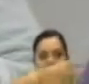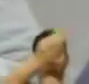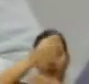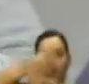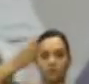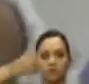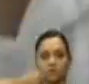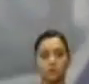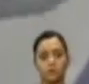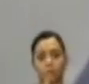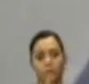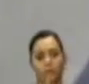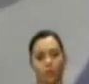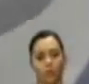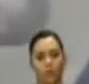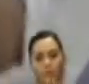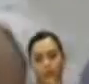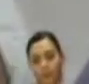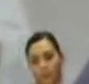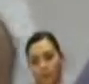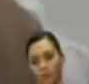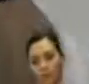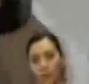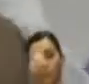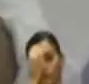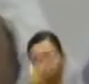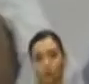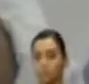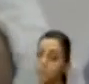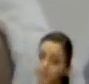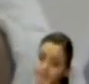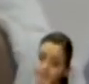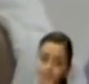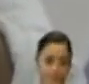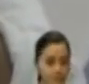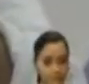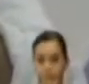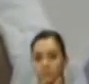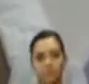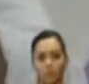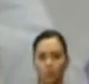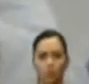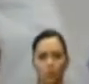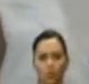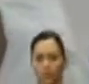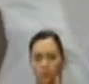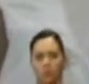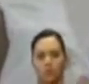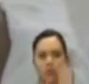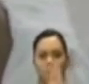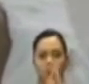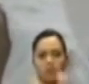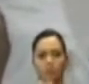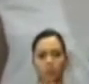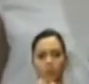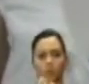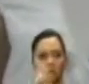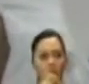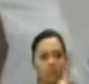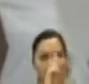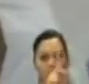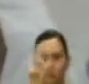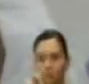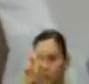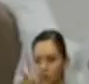siendo derecho privado y nosotros tenemos que darle plata, no rendían cuentas a nadie. Todo eso se reorganizó, se hizo una nueva ley de deportes. En el directorio de cada federación está